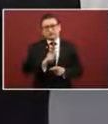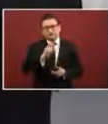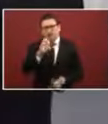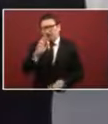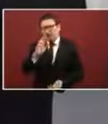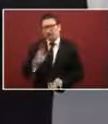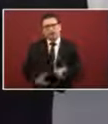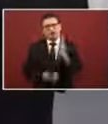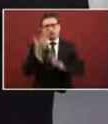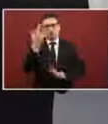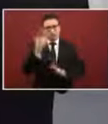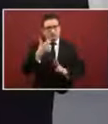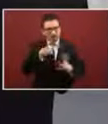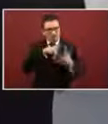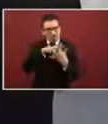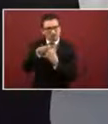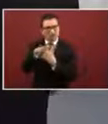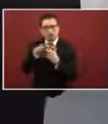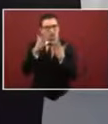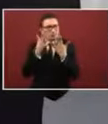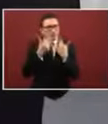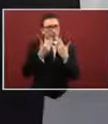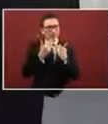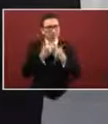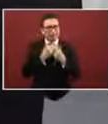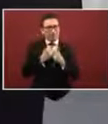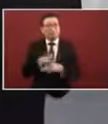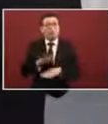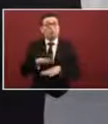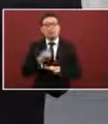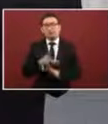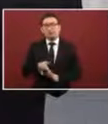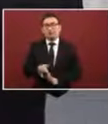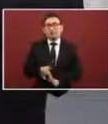cruenta, porque las anteriores, todas,